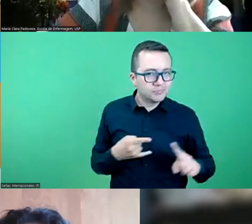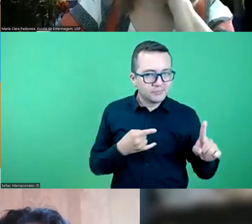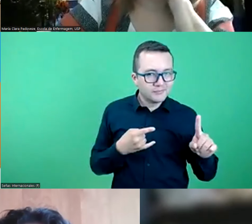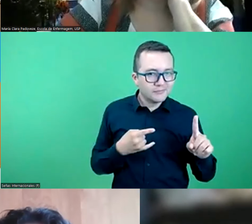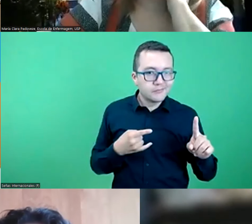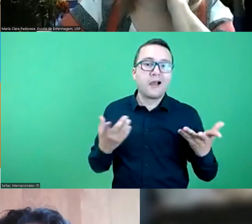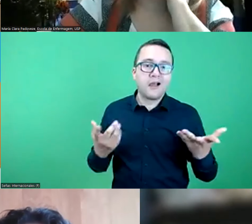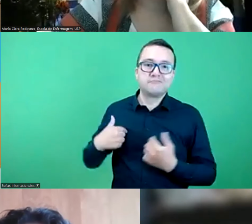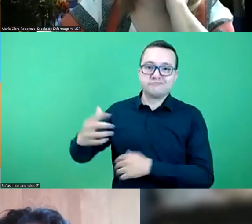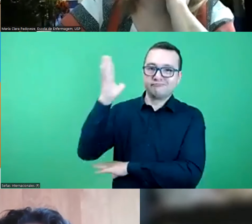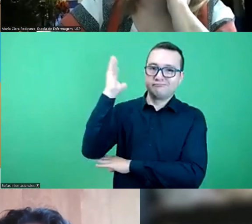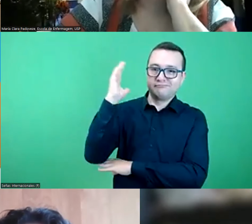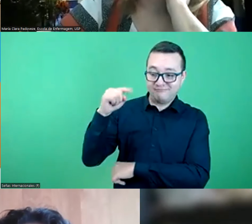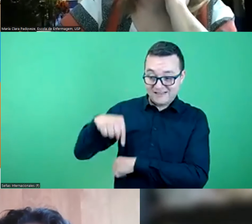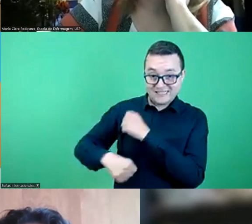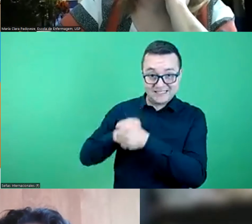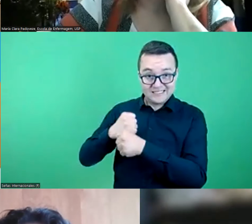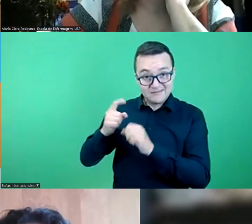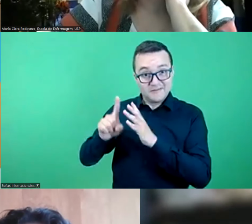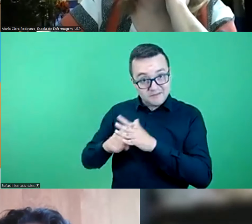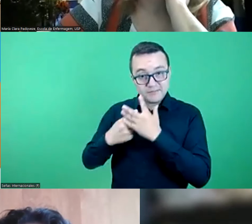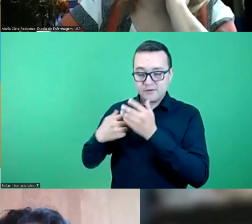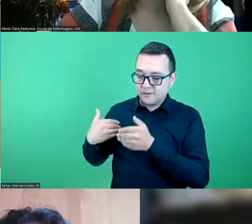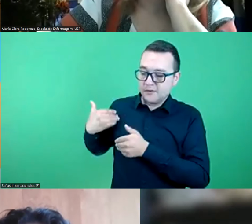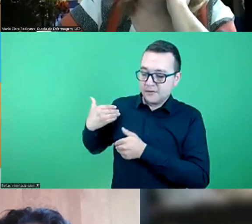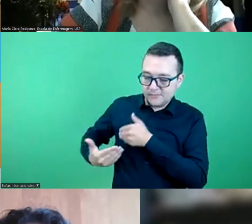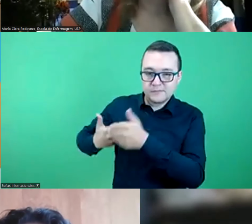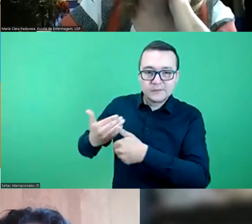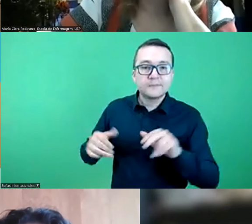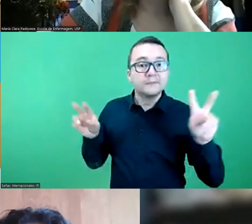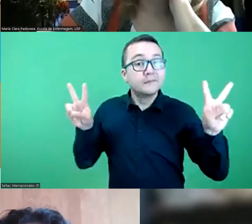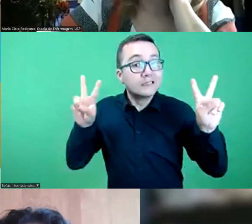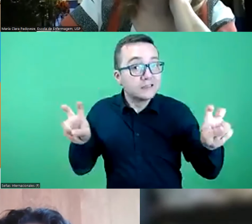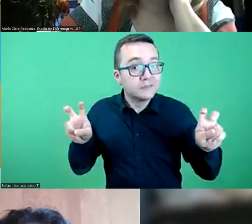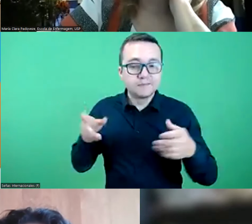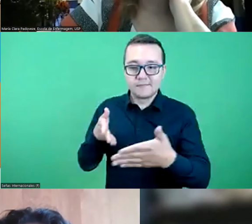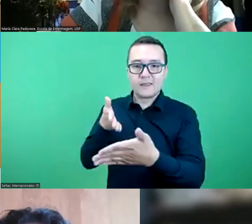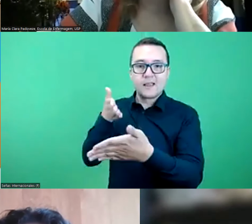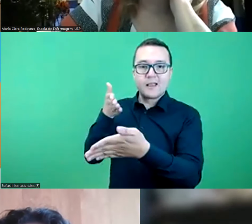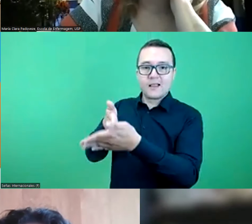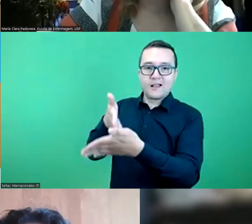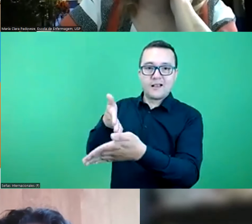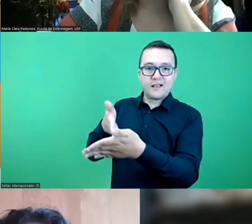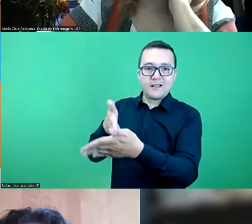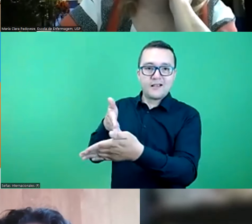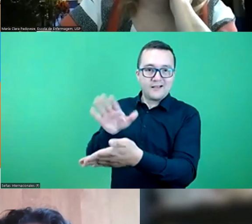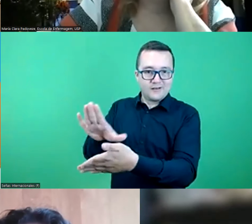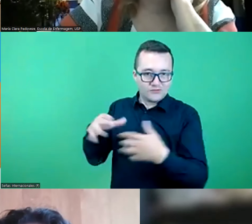año, abordando el tema de barreras de acceso a los servicios de salud con calidad.